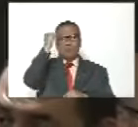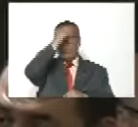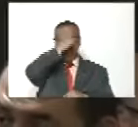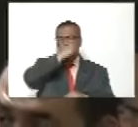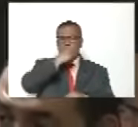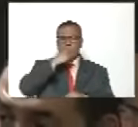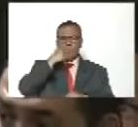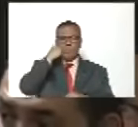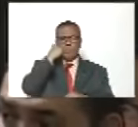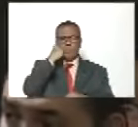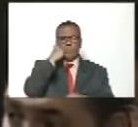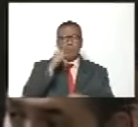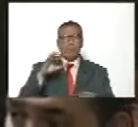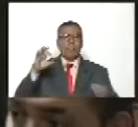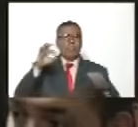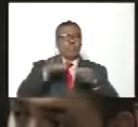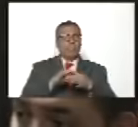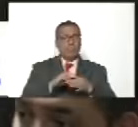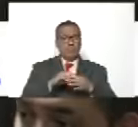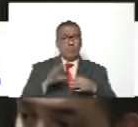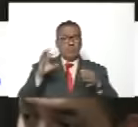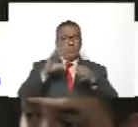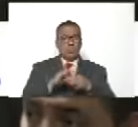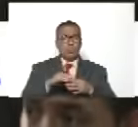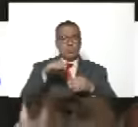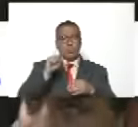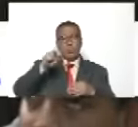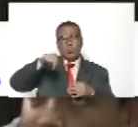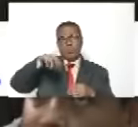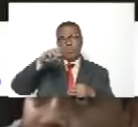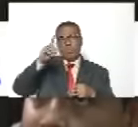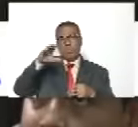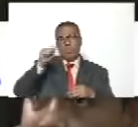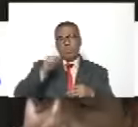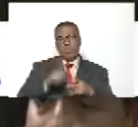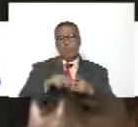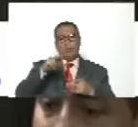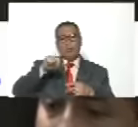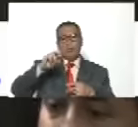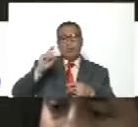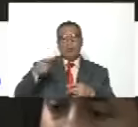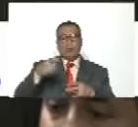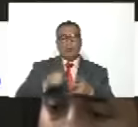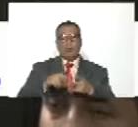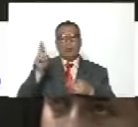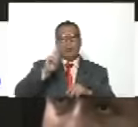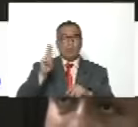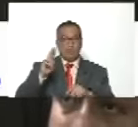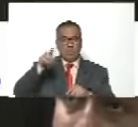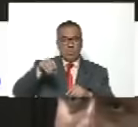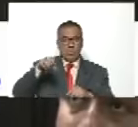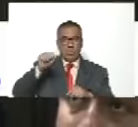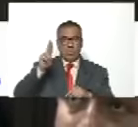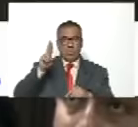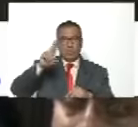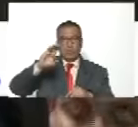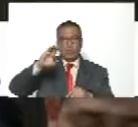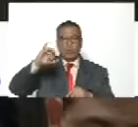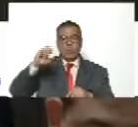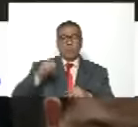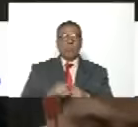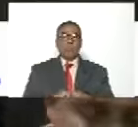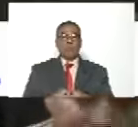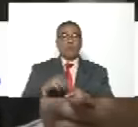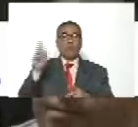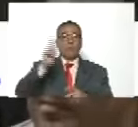Sudáfrica, concurrente ante la Unión de las Comoras, República de Madagascar, República de Mauricio,